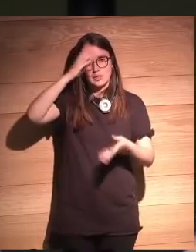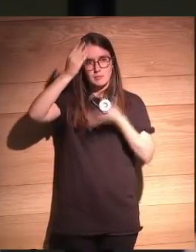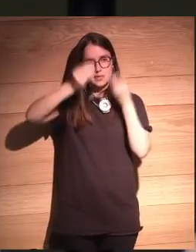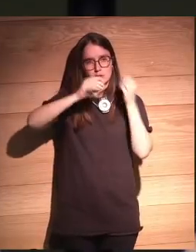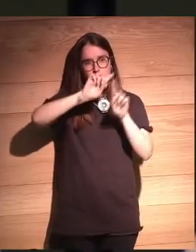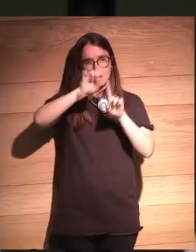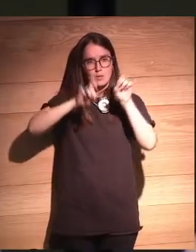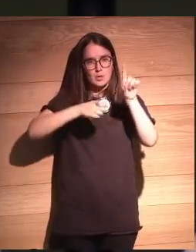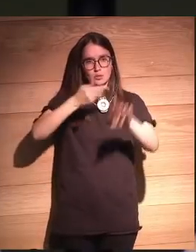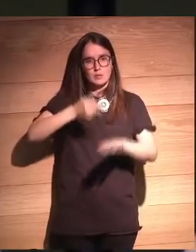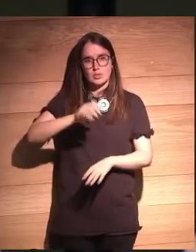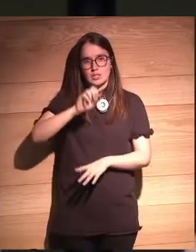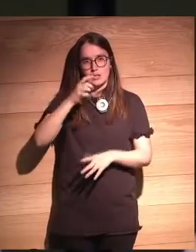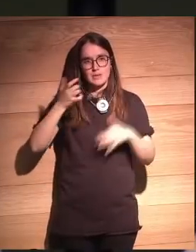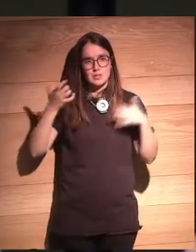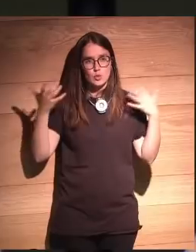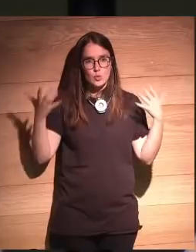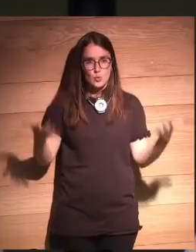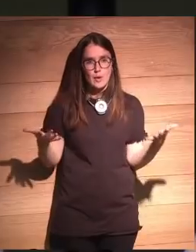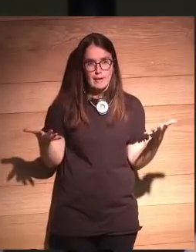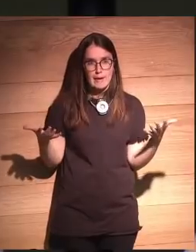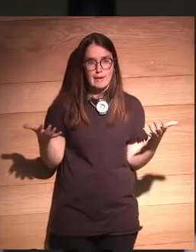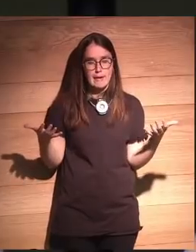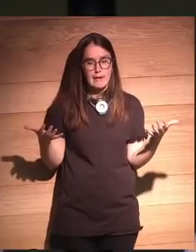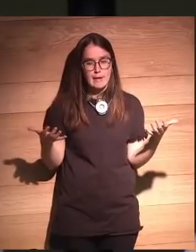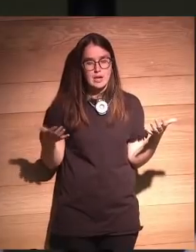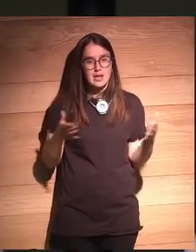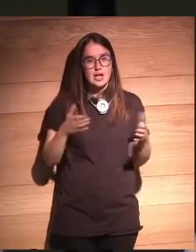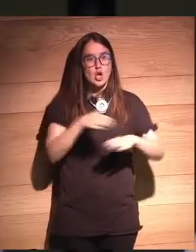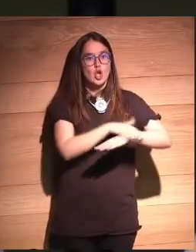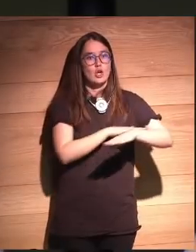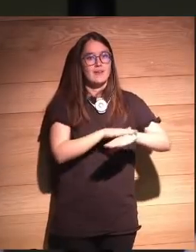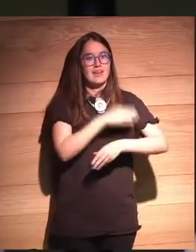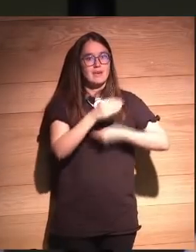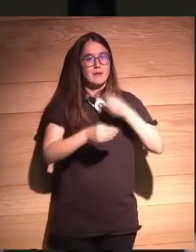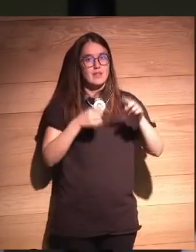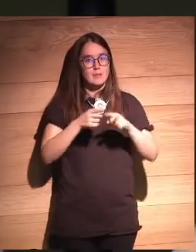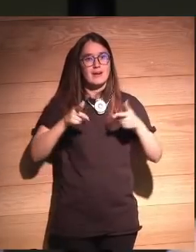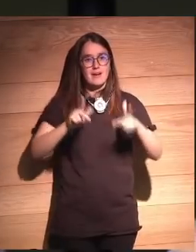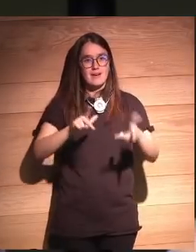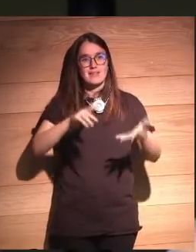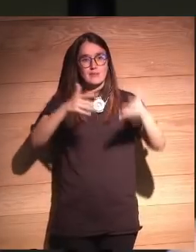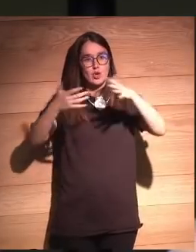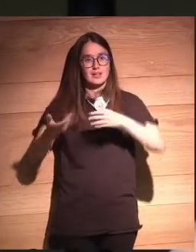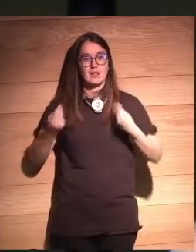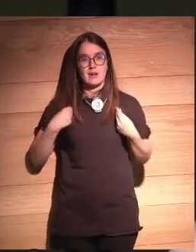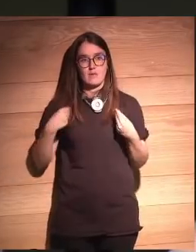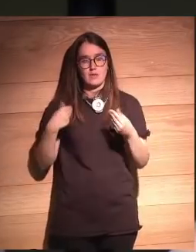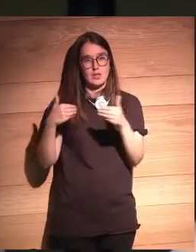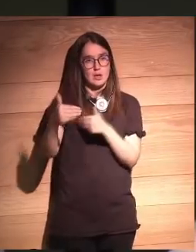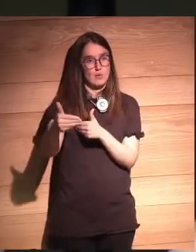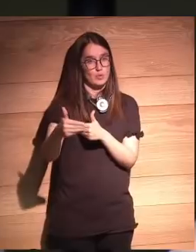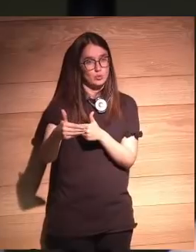pregunta más importante sería ¿qué van a hacer los estados para democratizar la vivienda en el futuro?